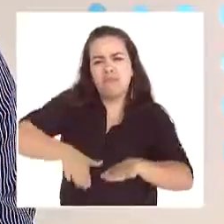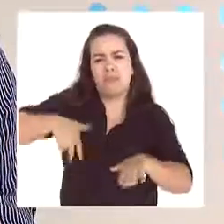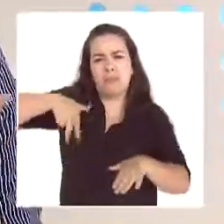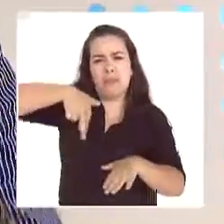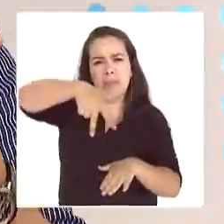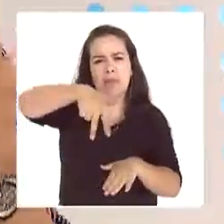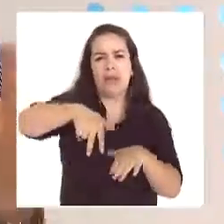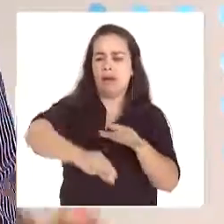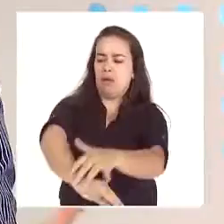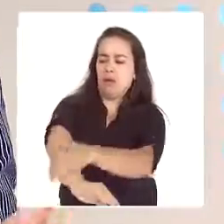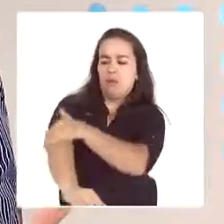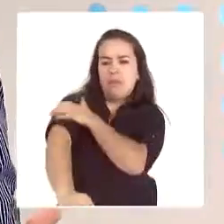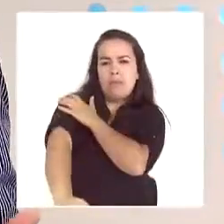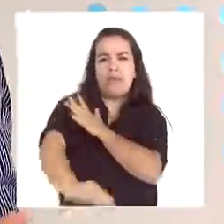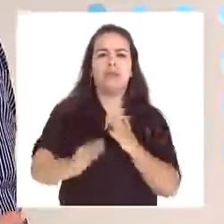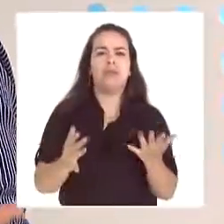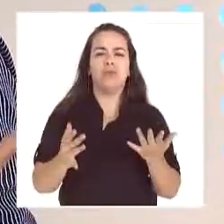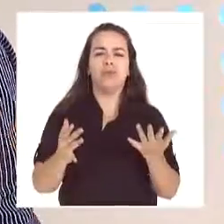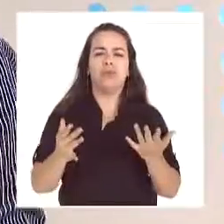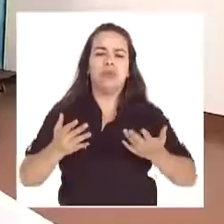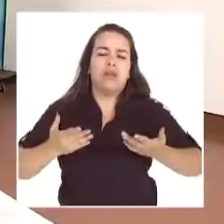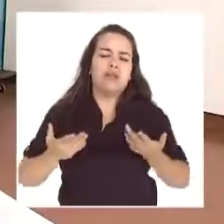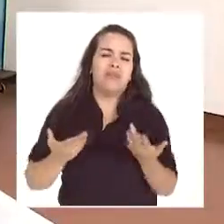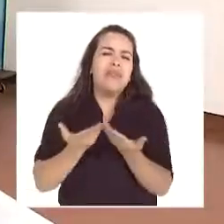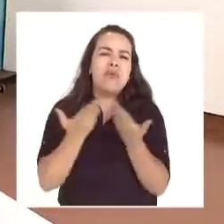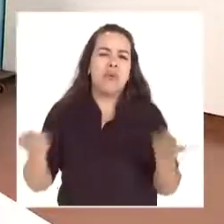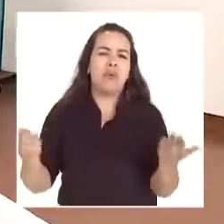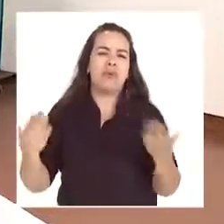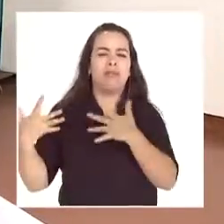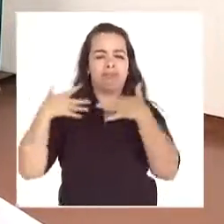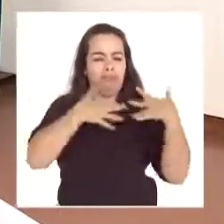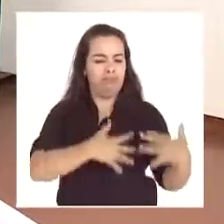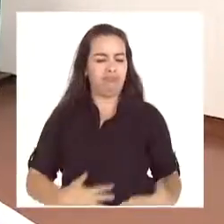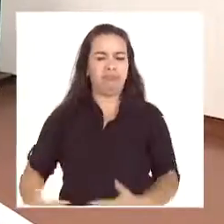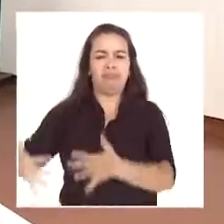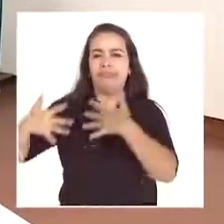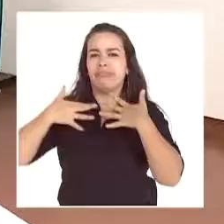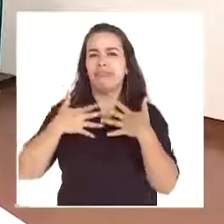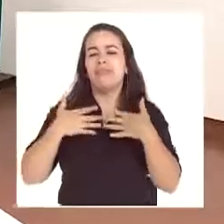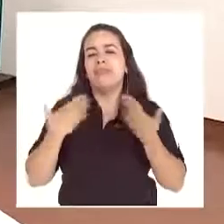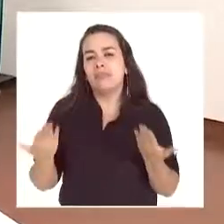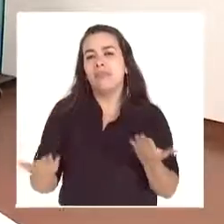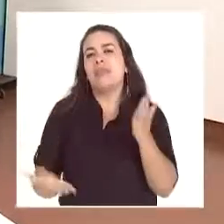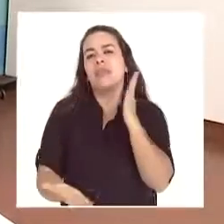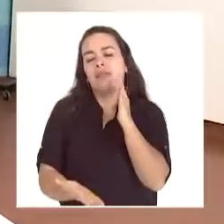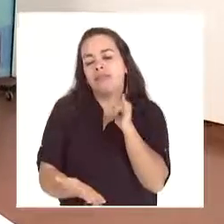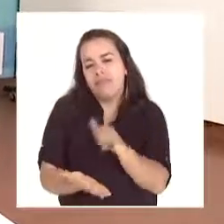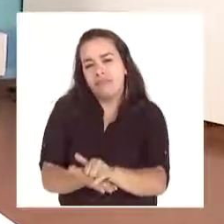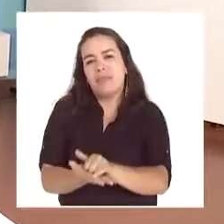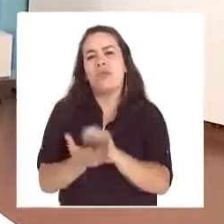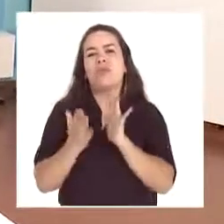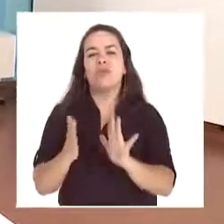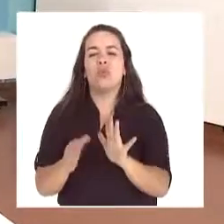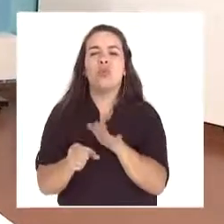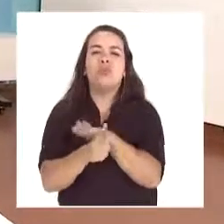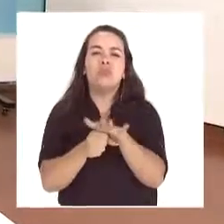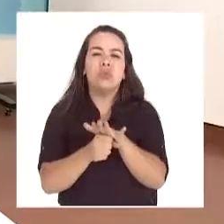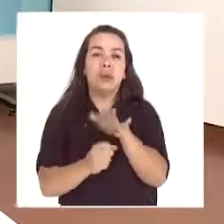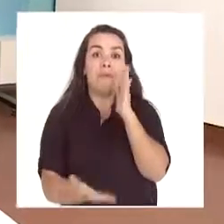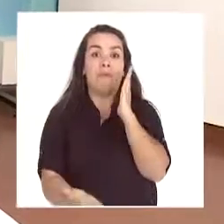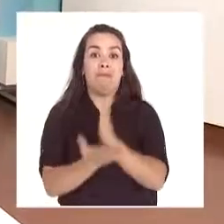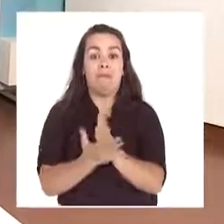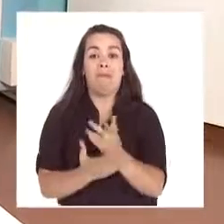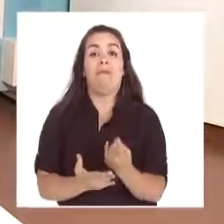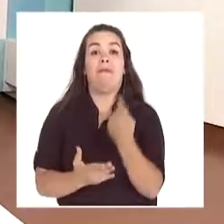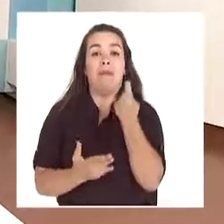en cualquier parte donde haya obstrucción al flujo, y entonces esa zona que deja de recibir oxígeno y que